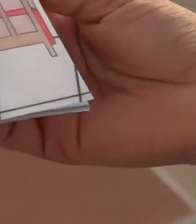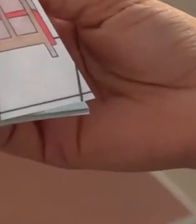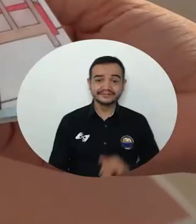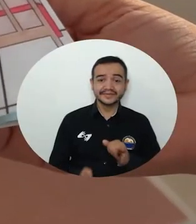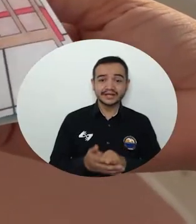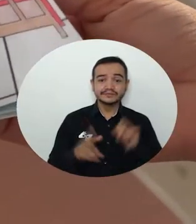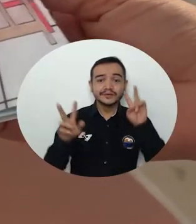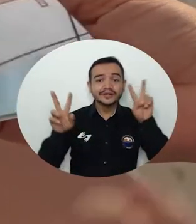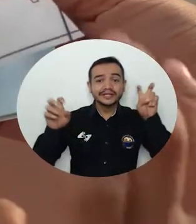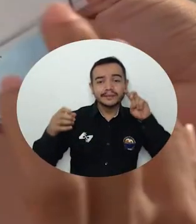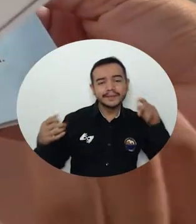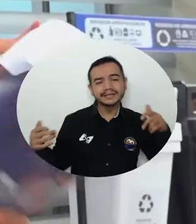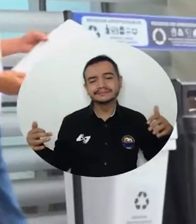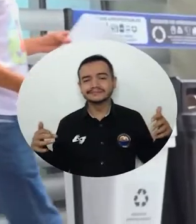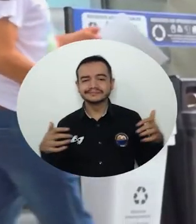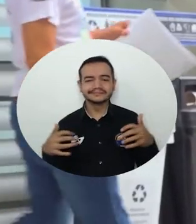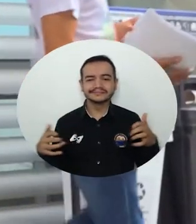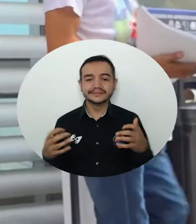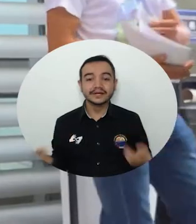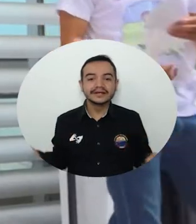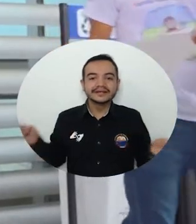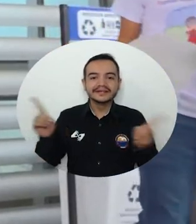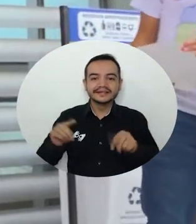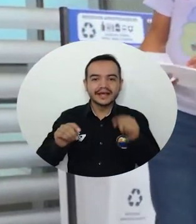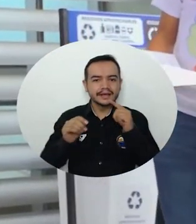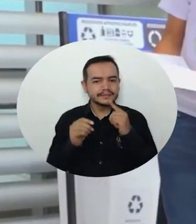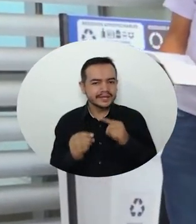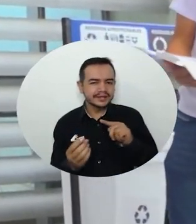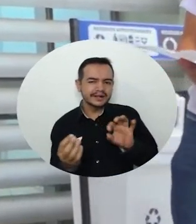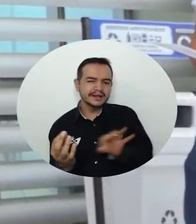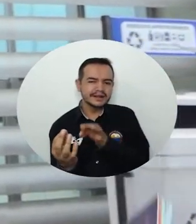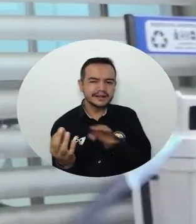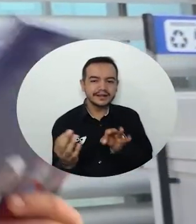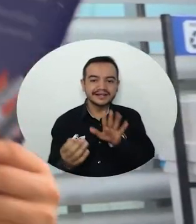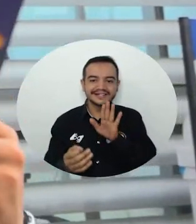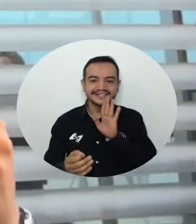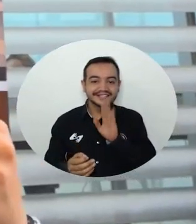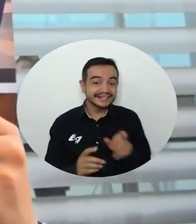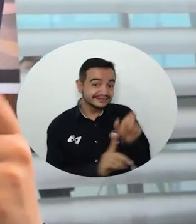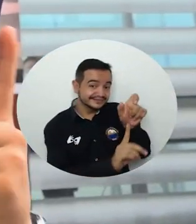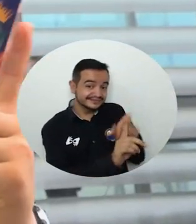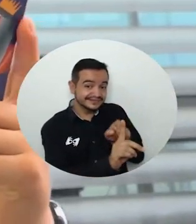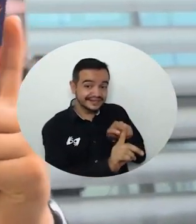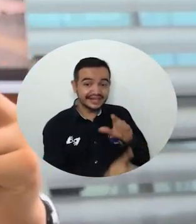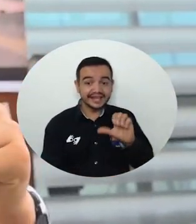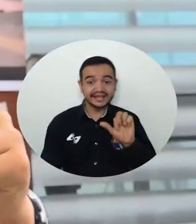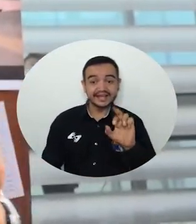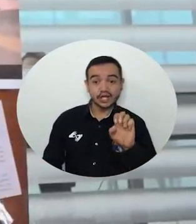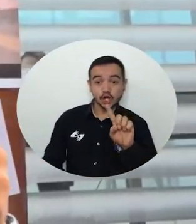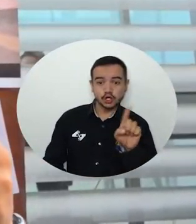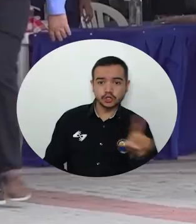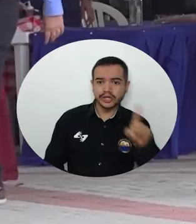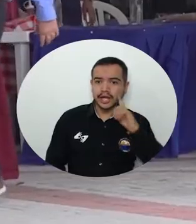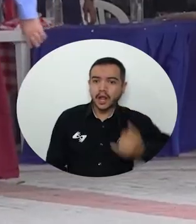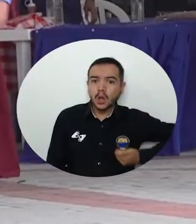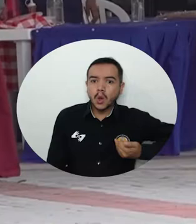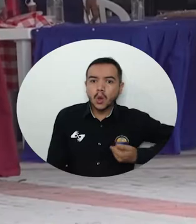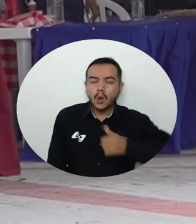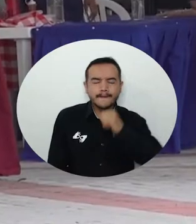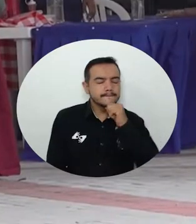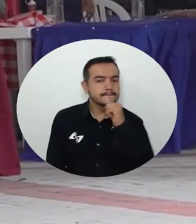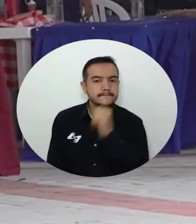Al ritmo de vallenato y la oratoria, Carlos Javier Sierra, el escritor más joven de la Feria del Libro de Santa